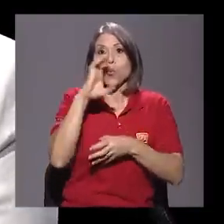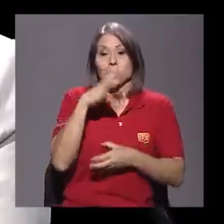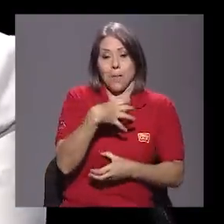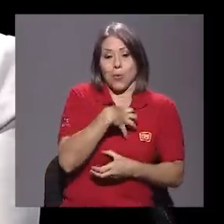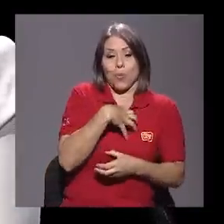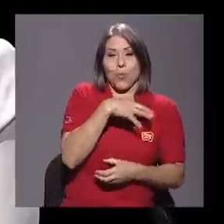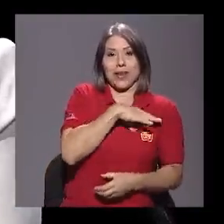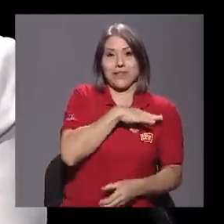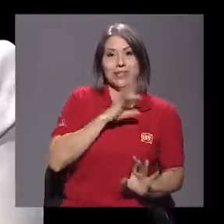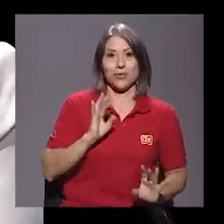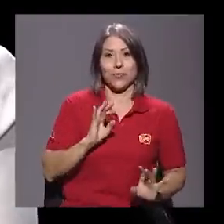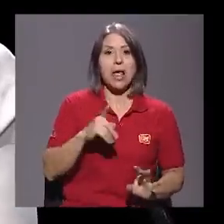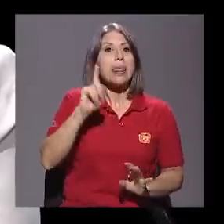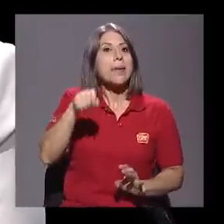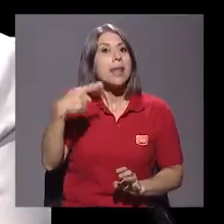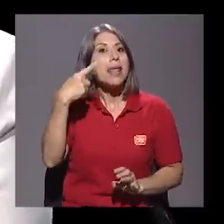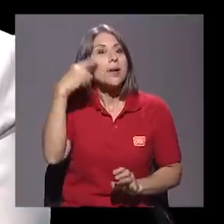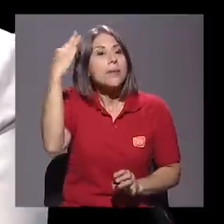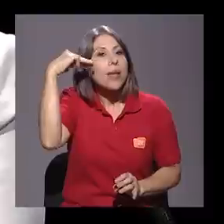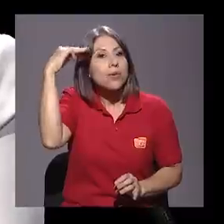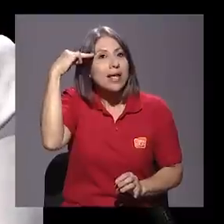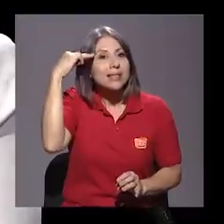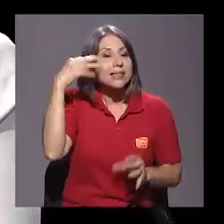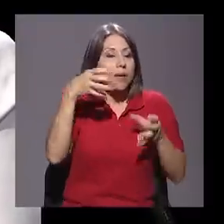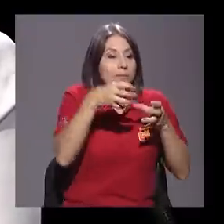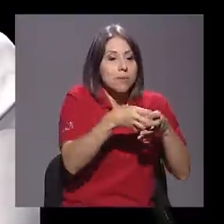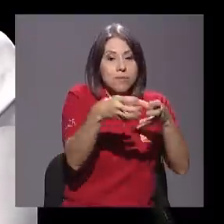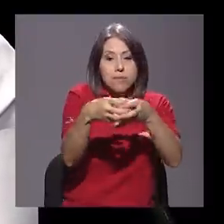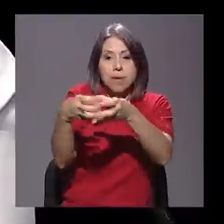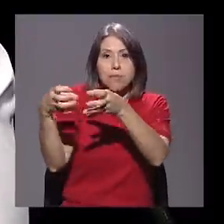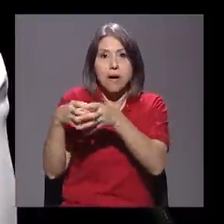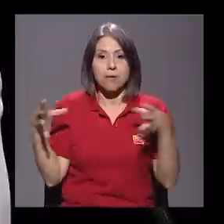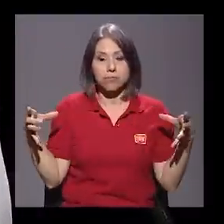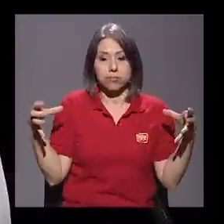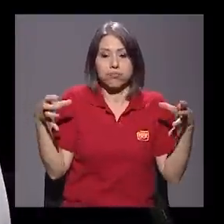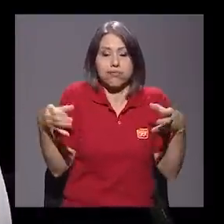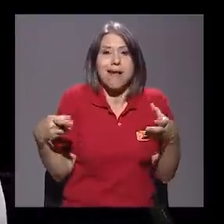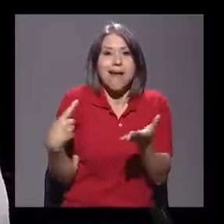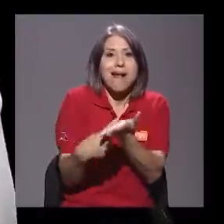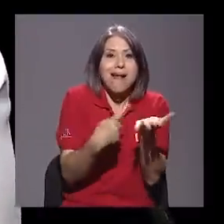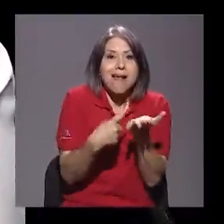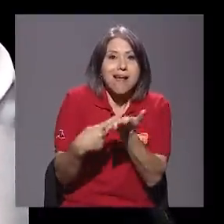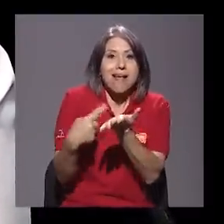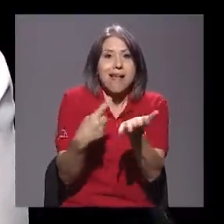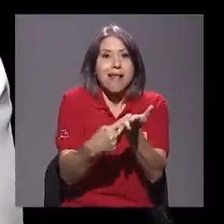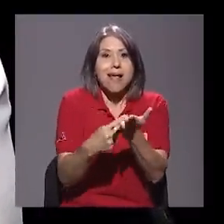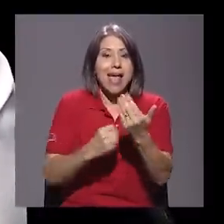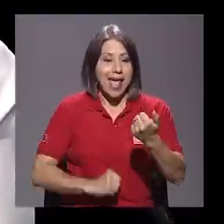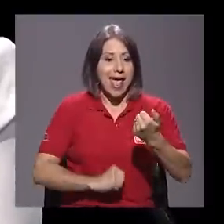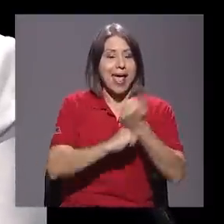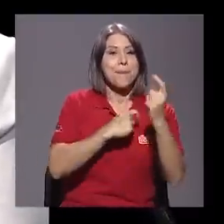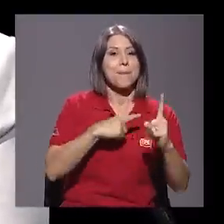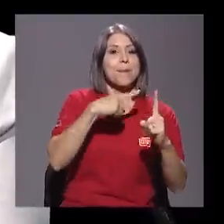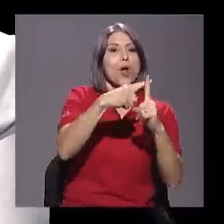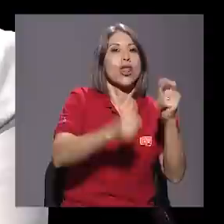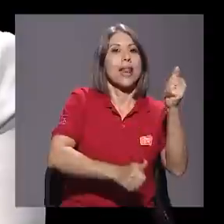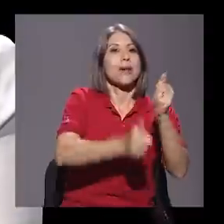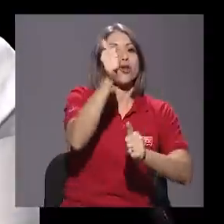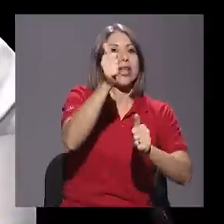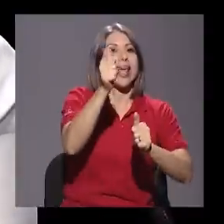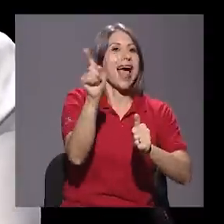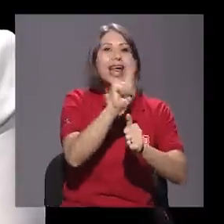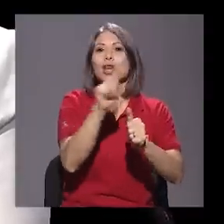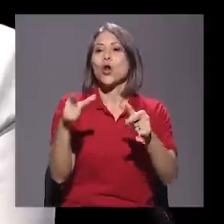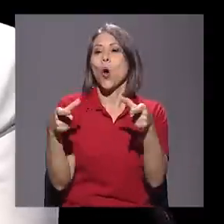haber la madurez de que los sectores dialoguen y consensúen una agenda en pro de la mayoría, no de las minorías económicas, no de